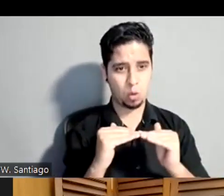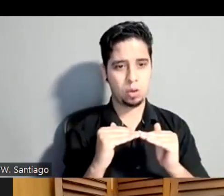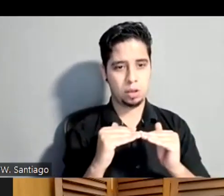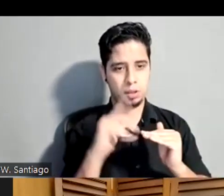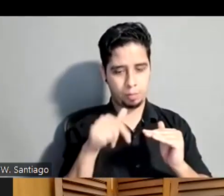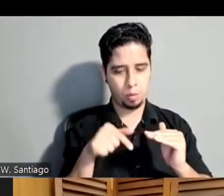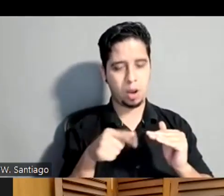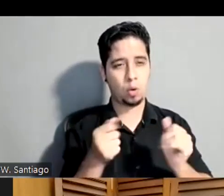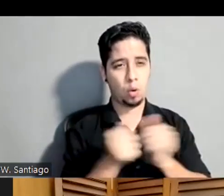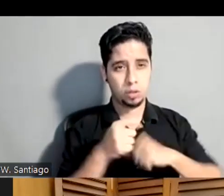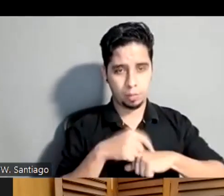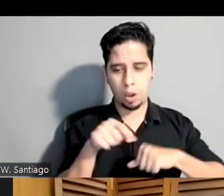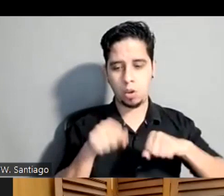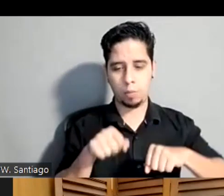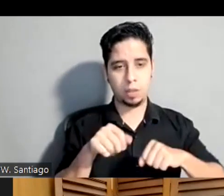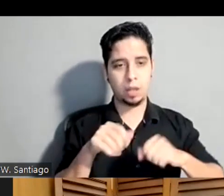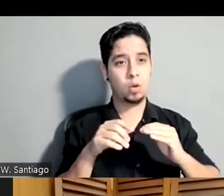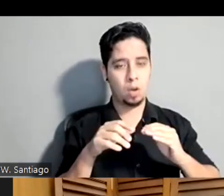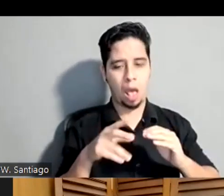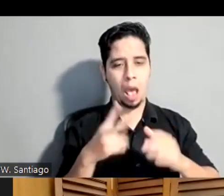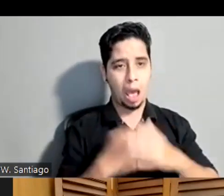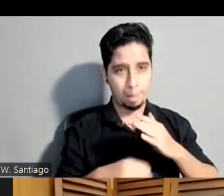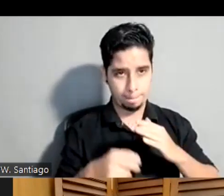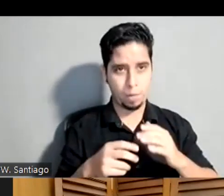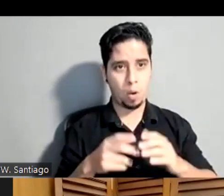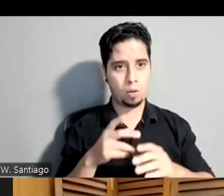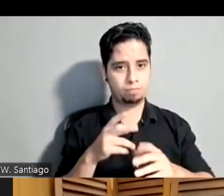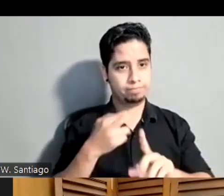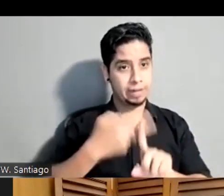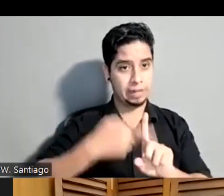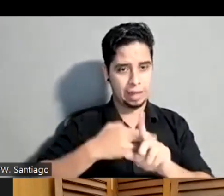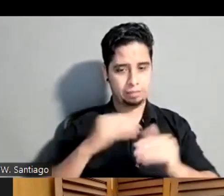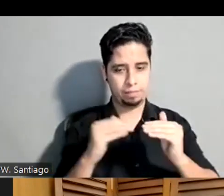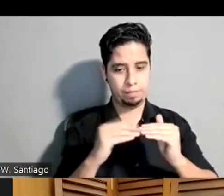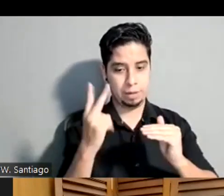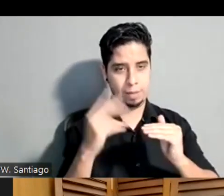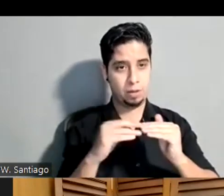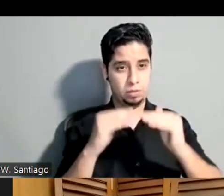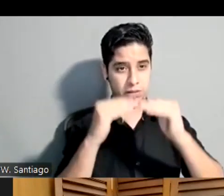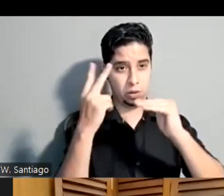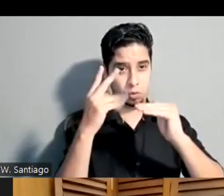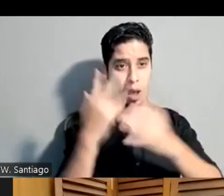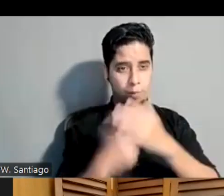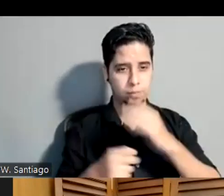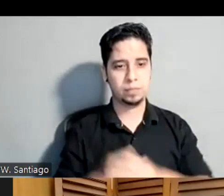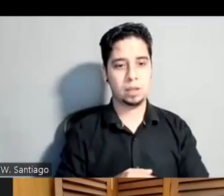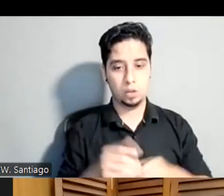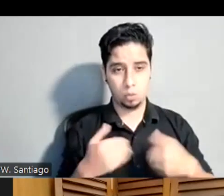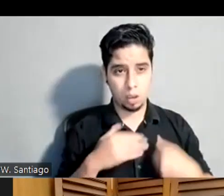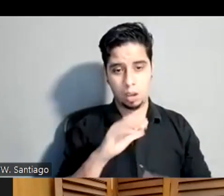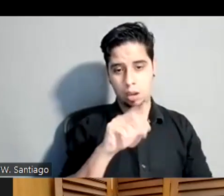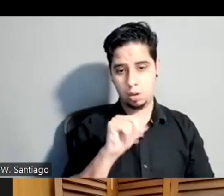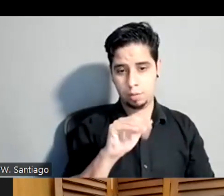pudieron alquilar el segundo piso. Y allí les cuento que yo cogí talleres con Carlos Miranda de